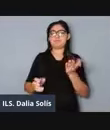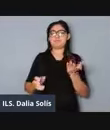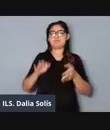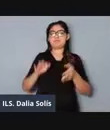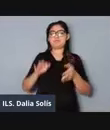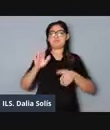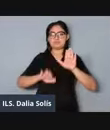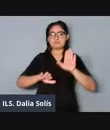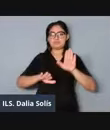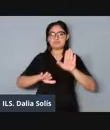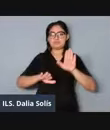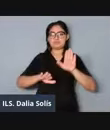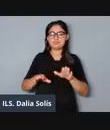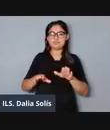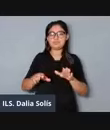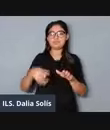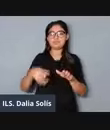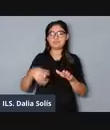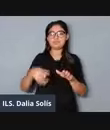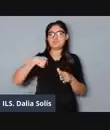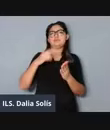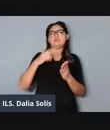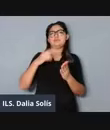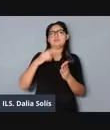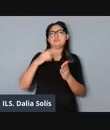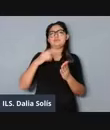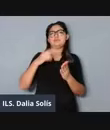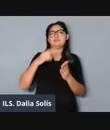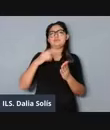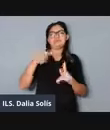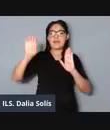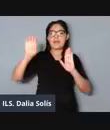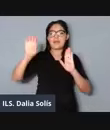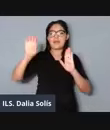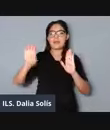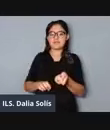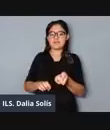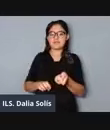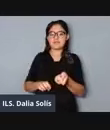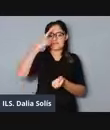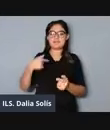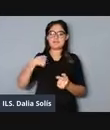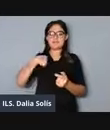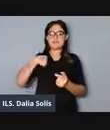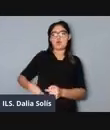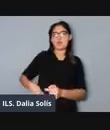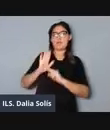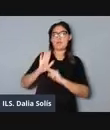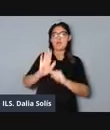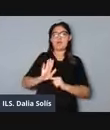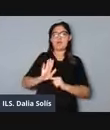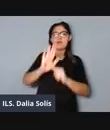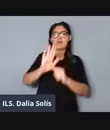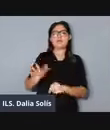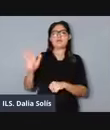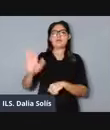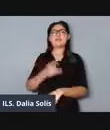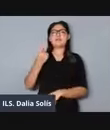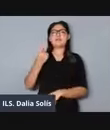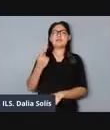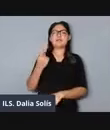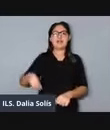es más fácil vivir con culpa porque la culpabilidad es el mejor pretexto para no